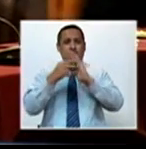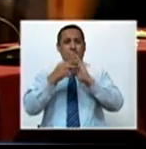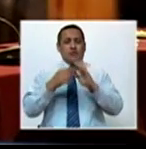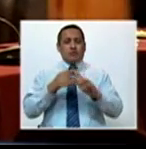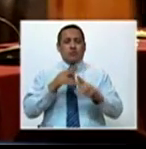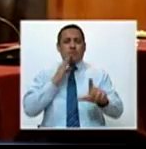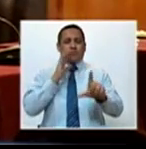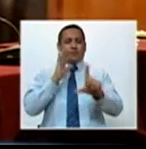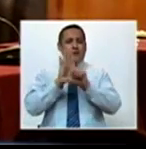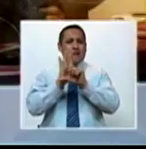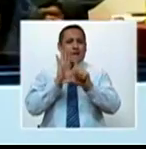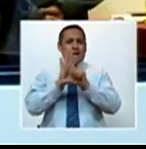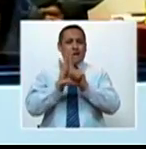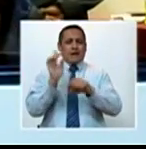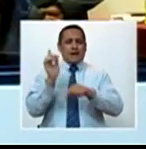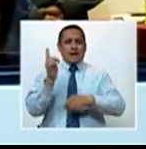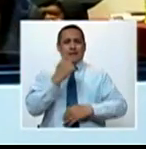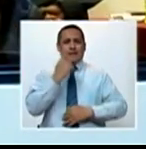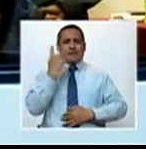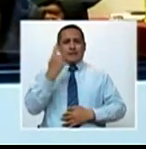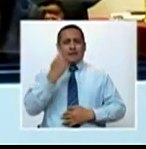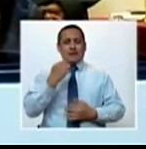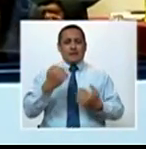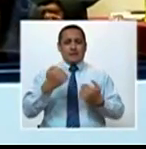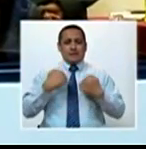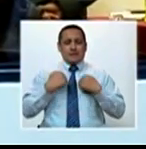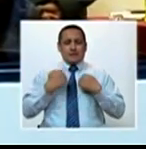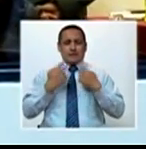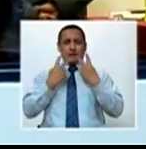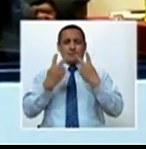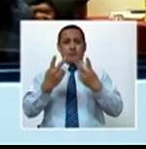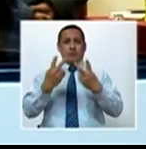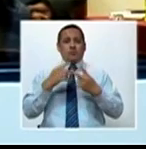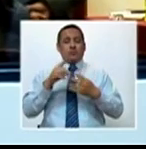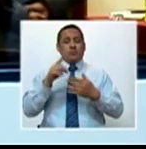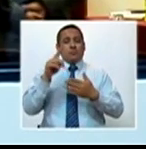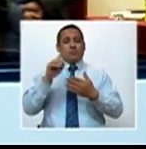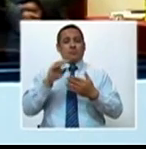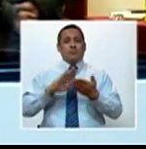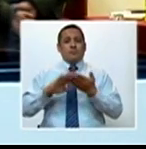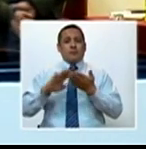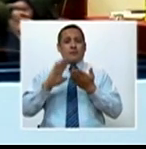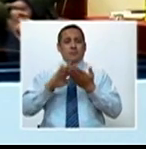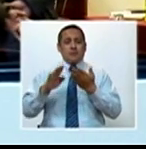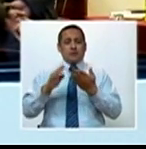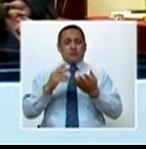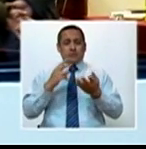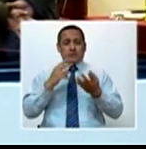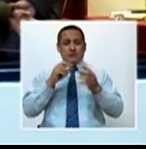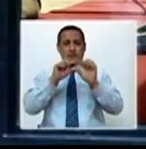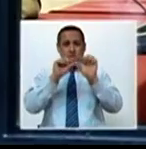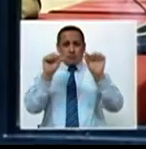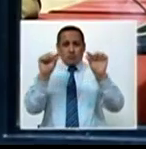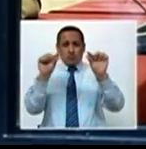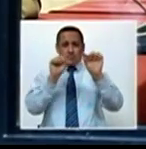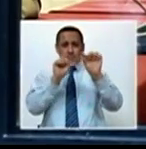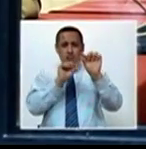regla general, esta contiene una excepción, y ella